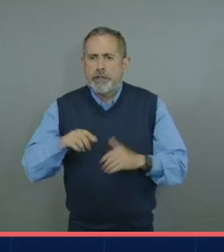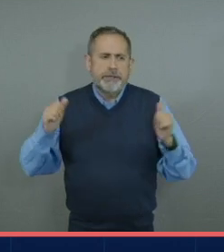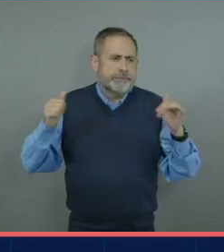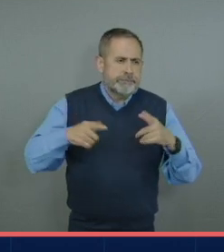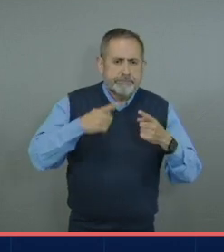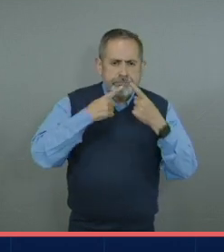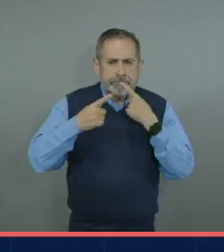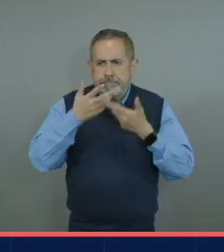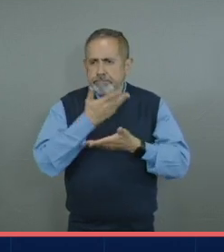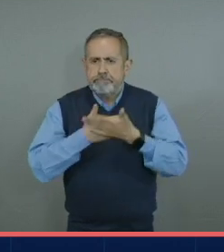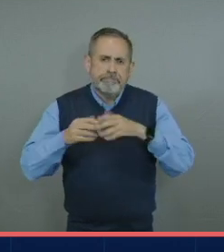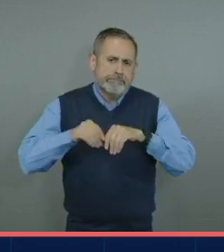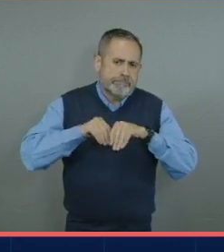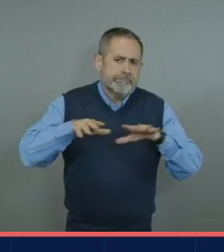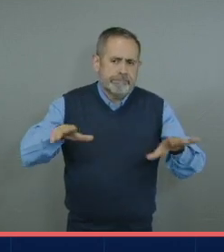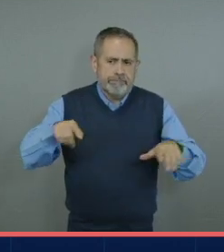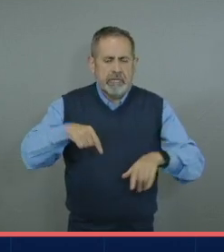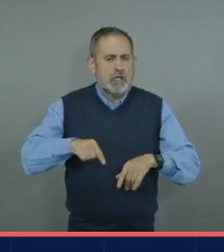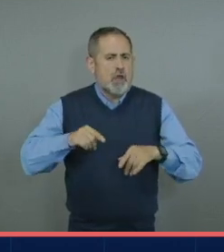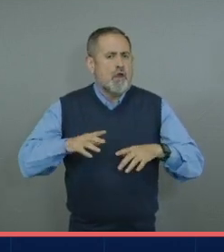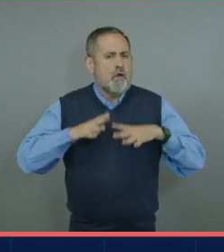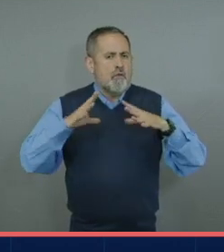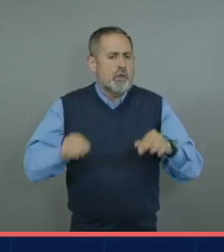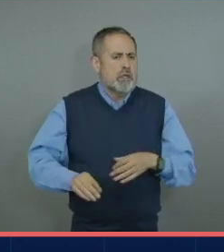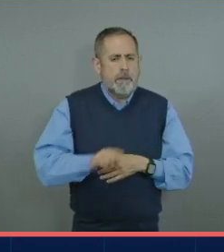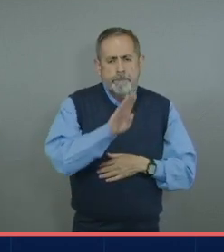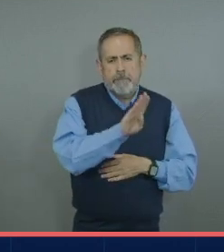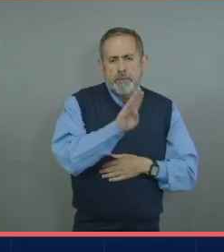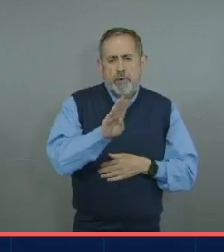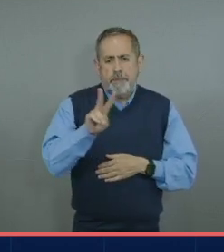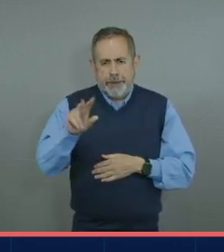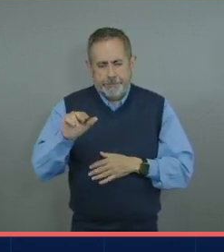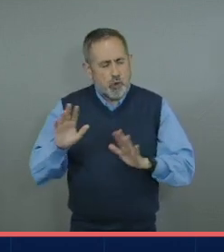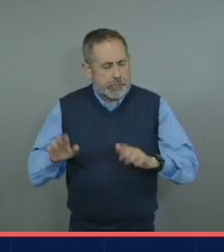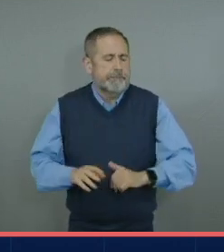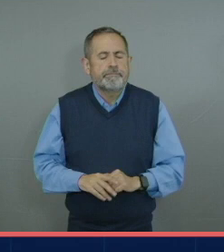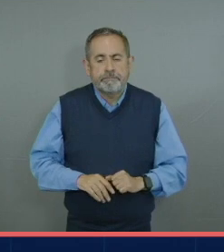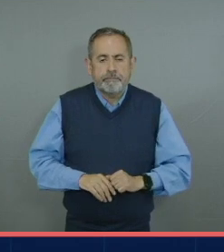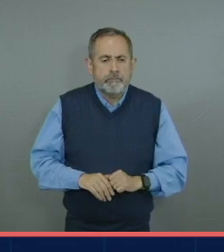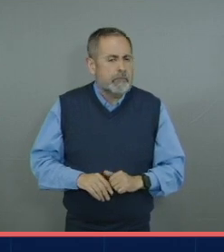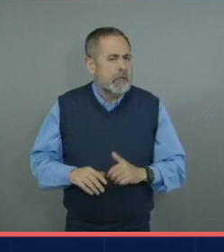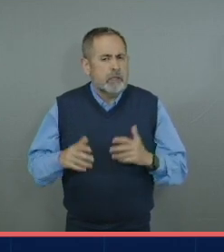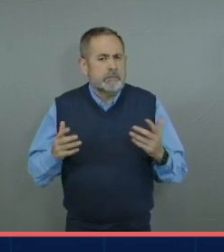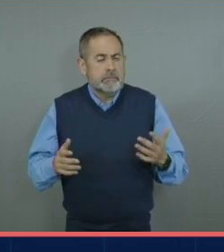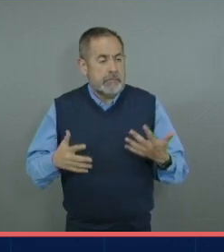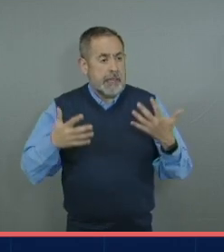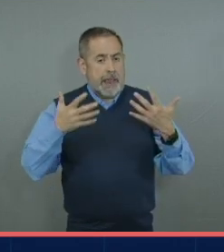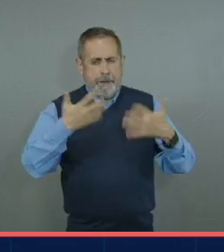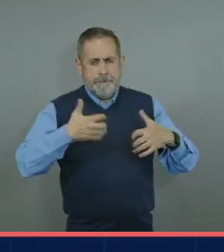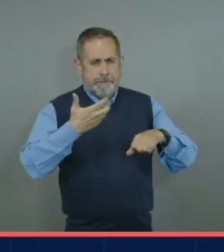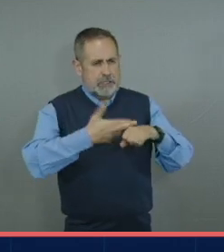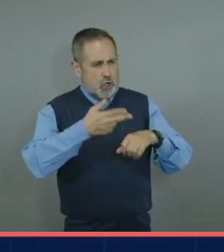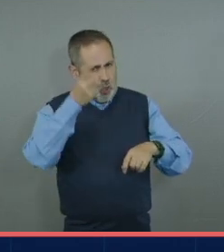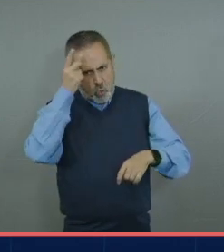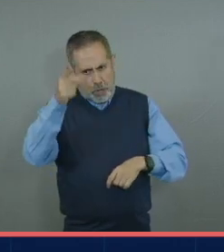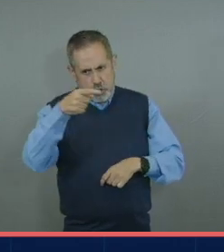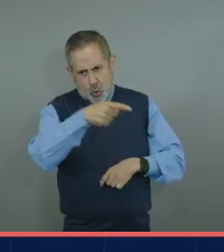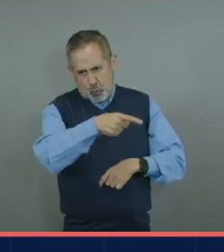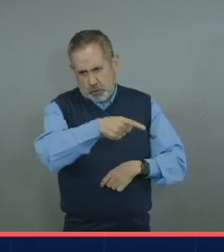que inspira, por supuesto, de la Fundación BBVA. Oigan, ¿cómo se comporta un empresario? Ustedes no me van a dejar